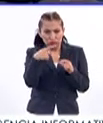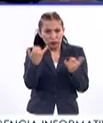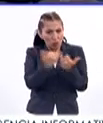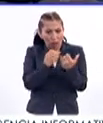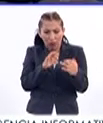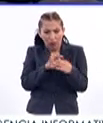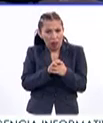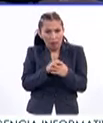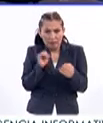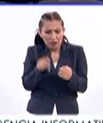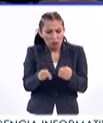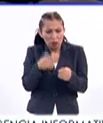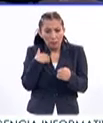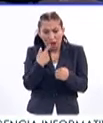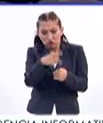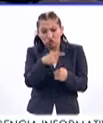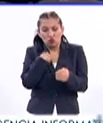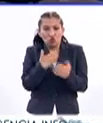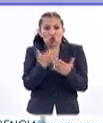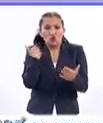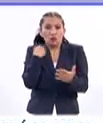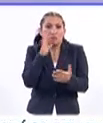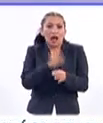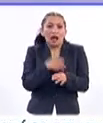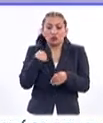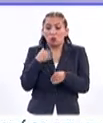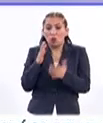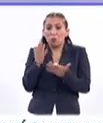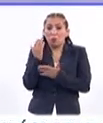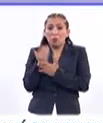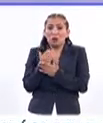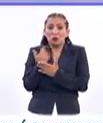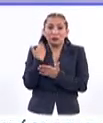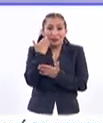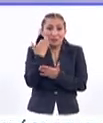suyo, que en realidad es más suyo que de cualquier otro.